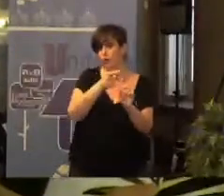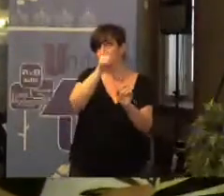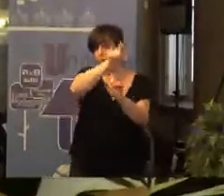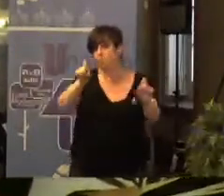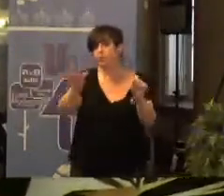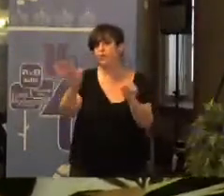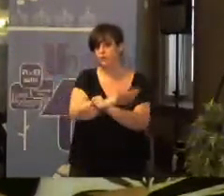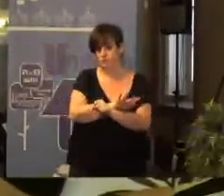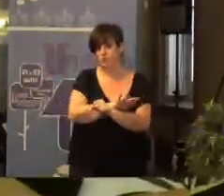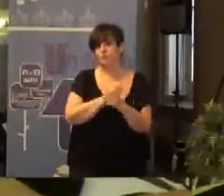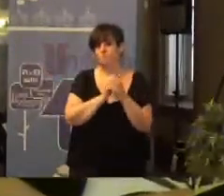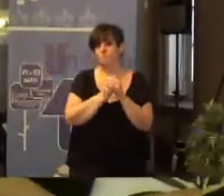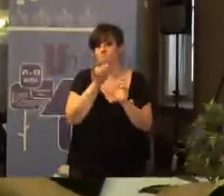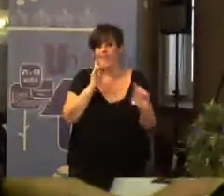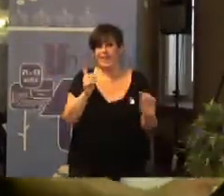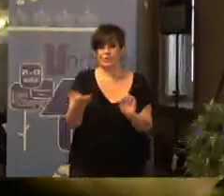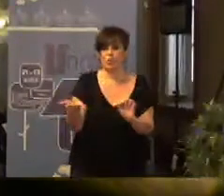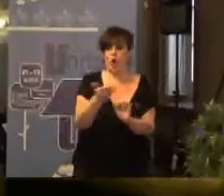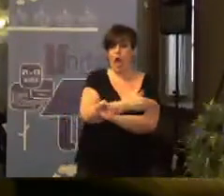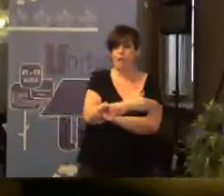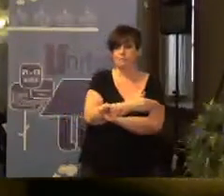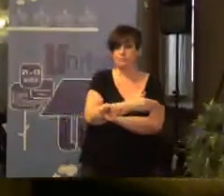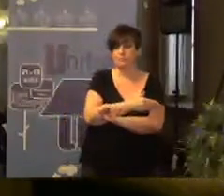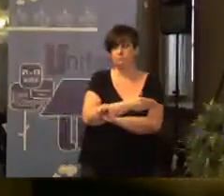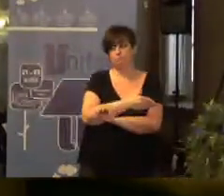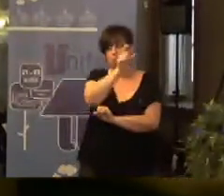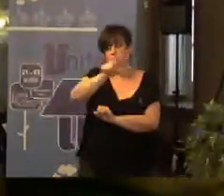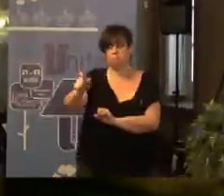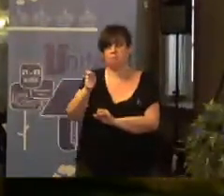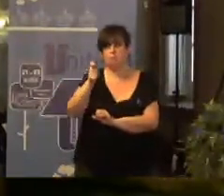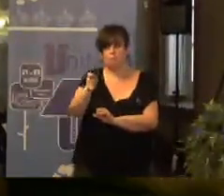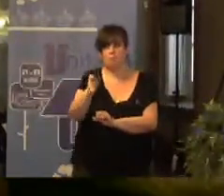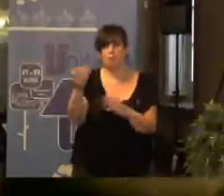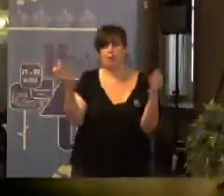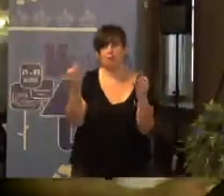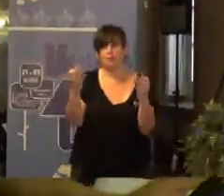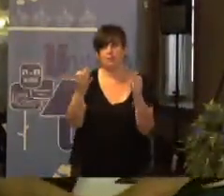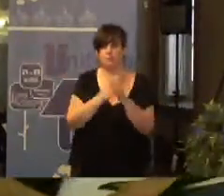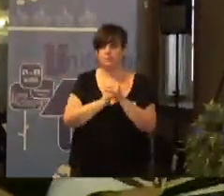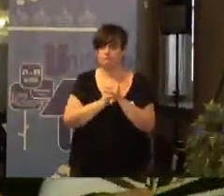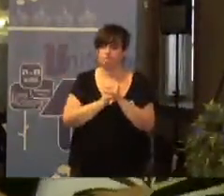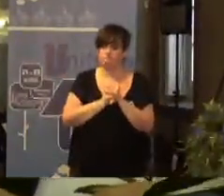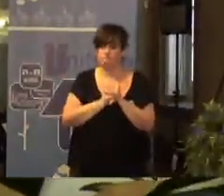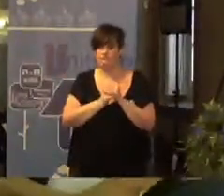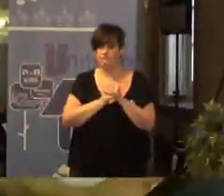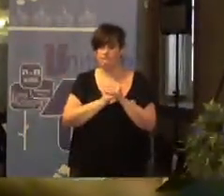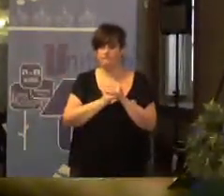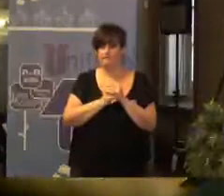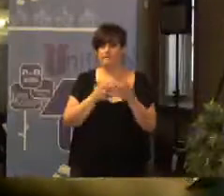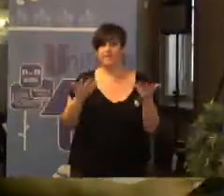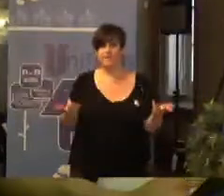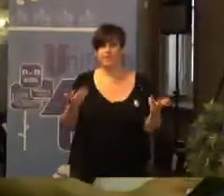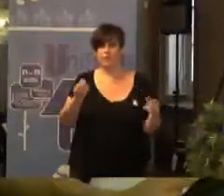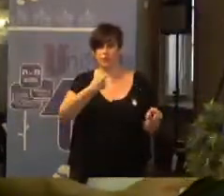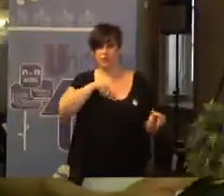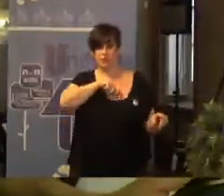que para as necesidades. Se antes deso tenes que pagarle al señor, pois naturalmente estamos nun capitalismo feudal e, por tanto, o Estado español